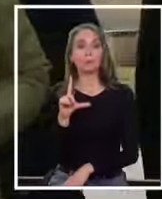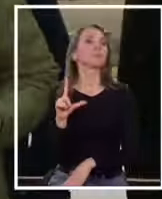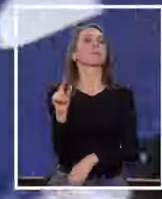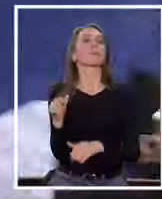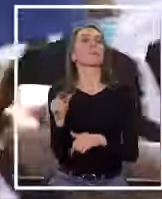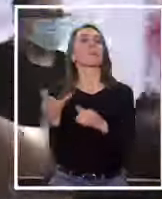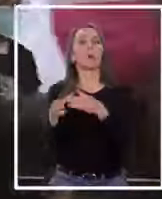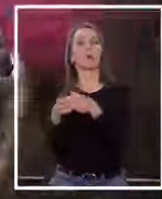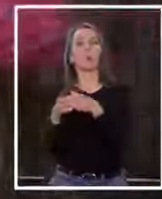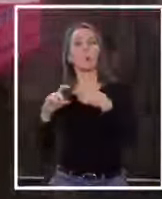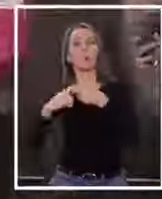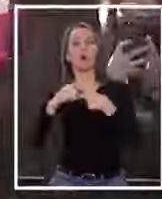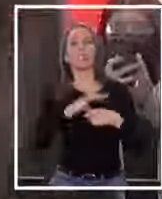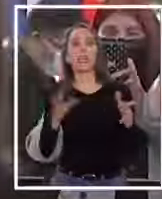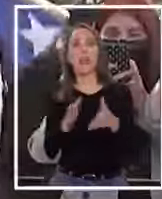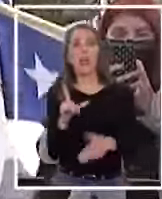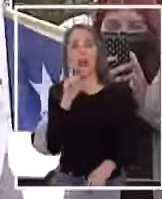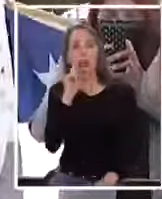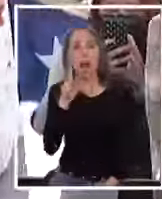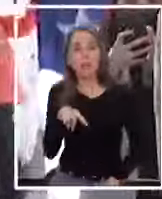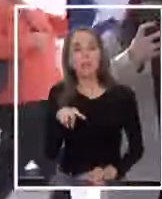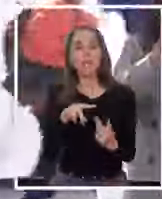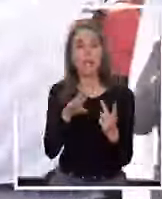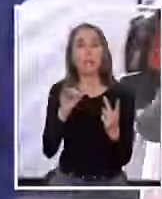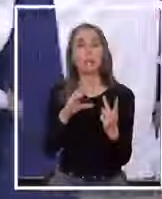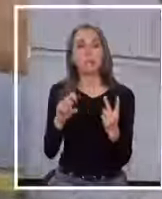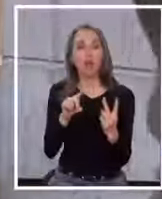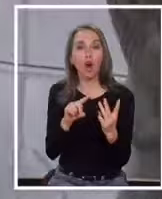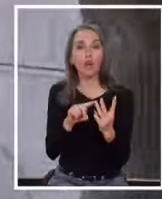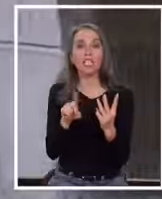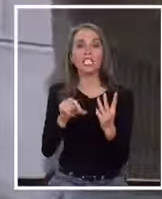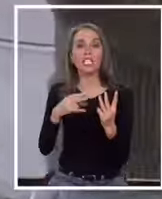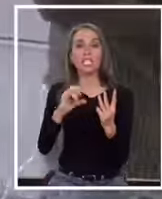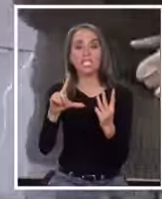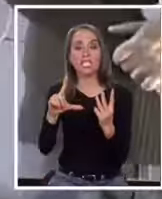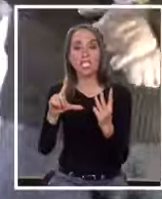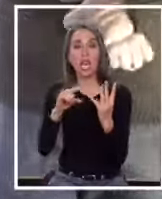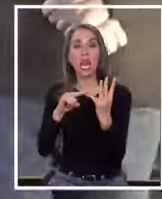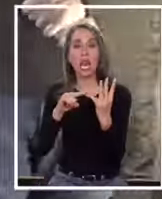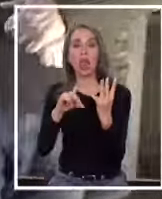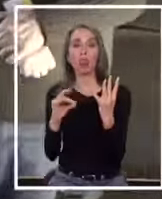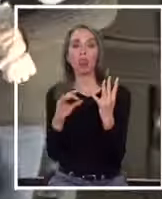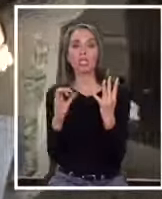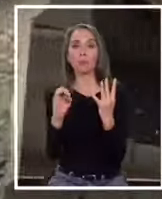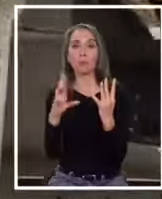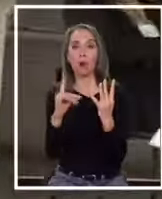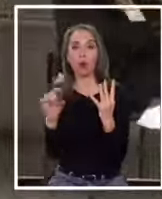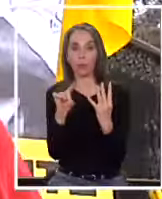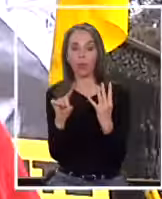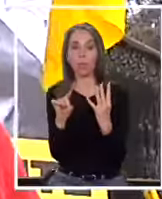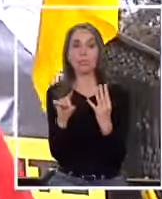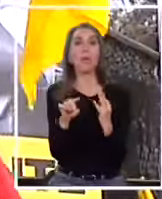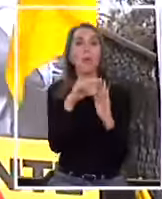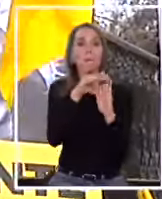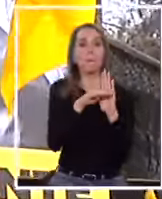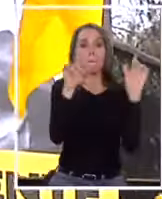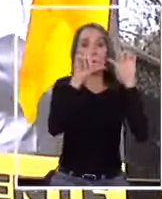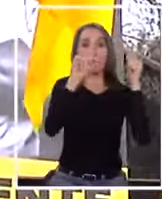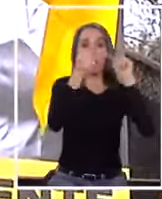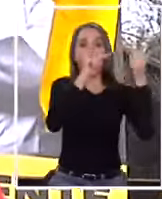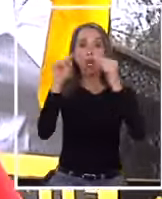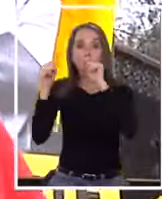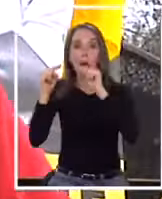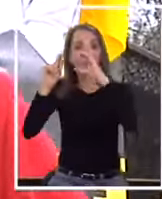de Chile Vamos, Joaquín Lavín, Ignacio Briones, Sebastián Sichel y Mario Desbordes. Ambos programas se van a transmitir